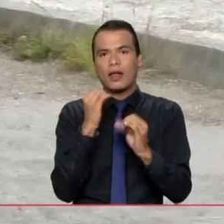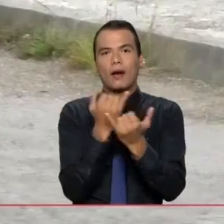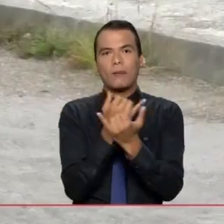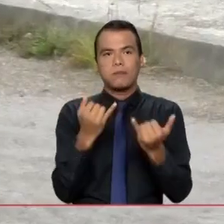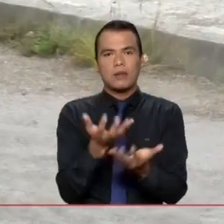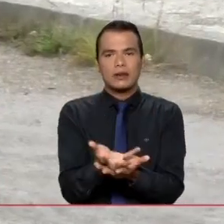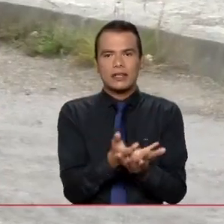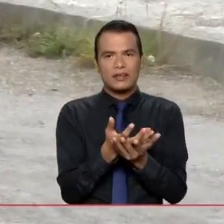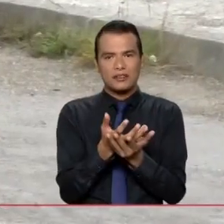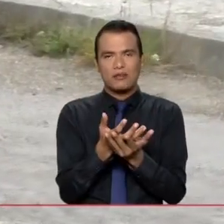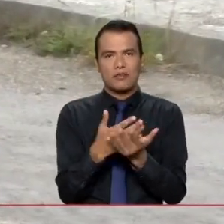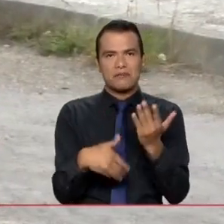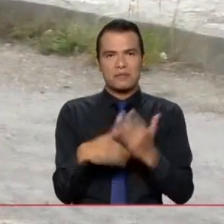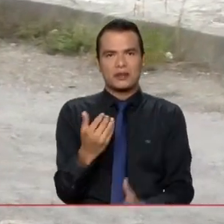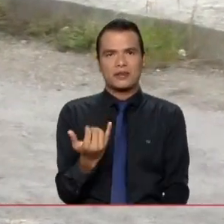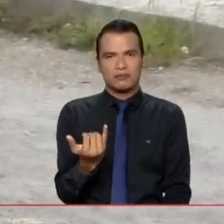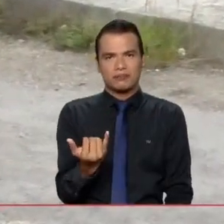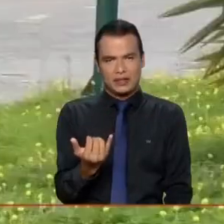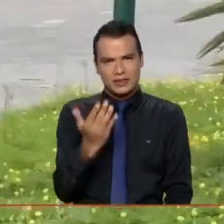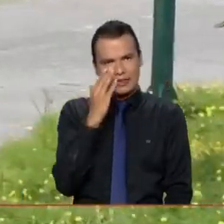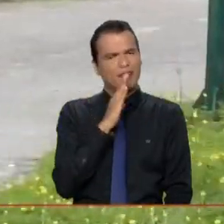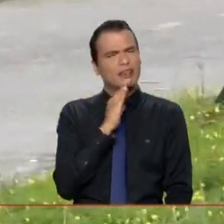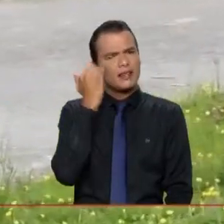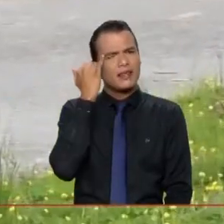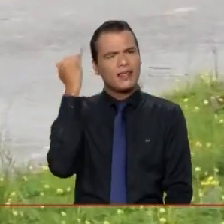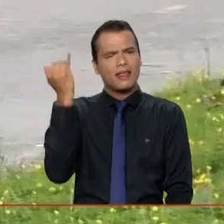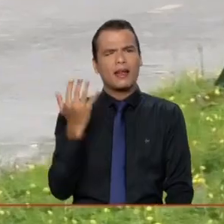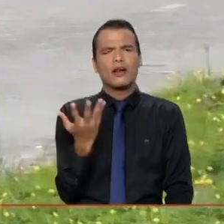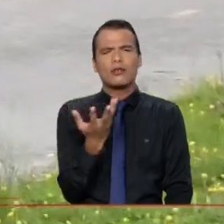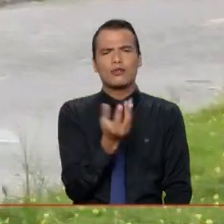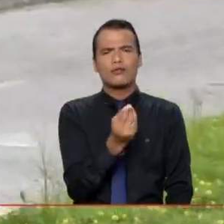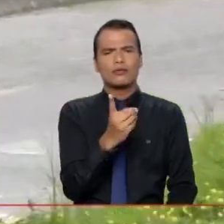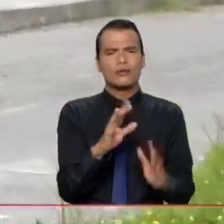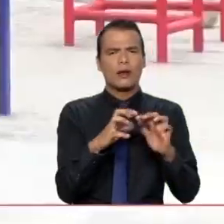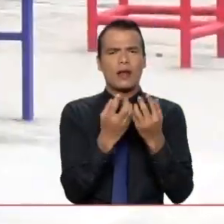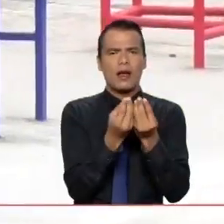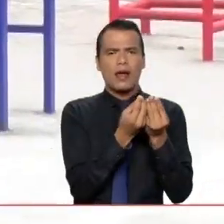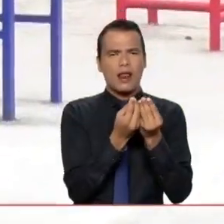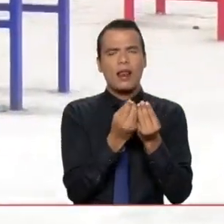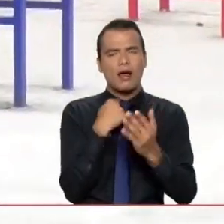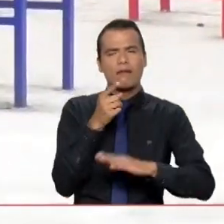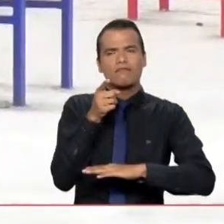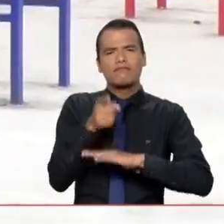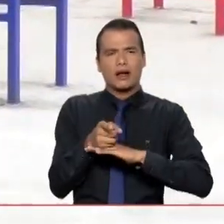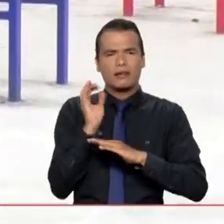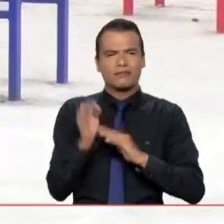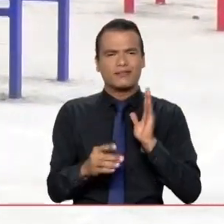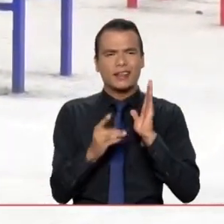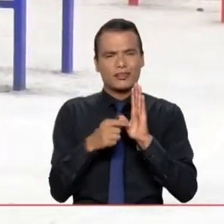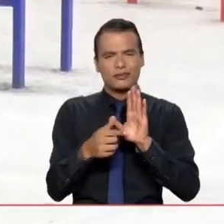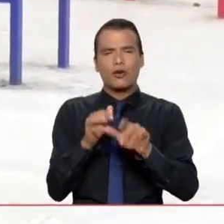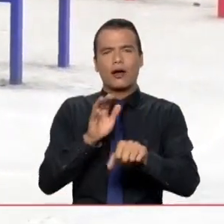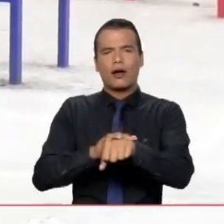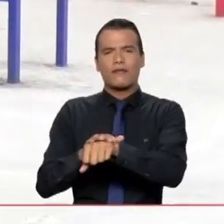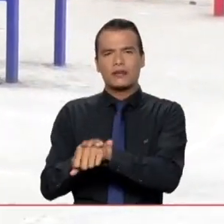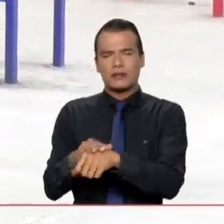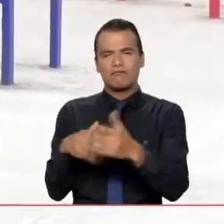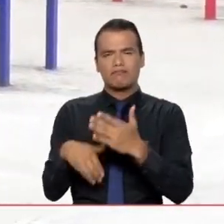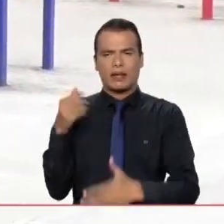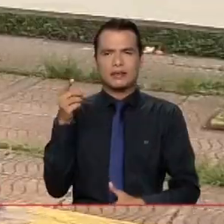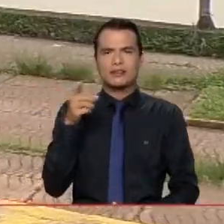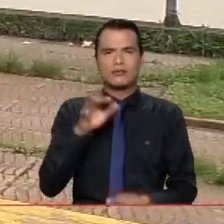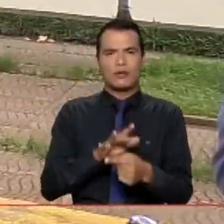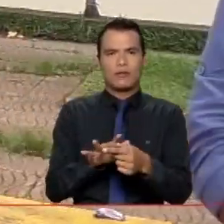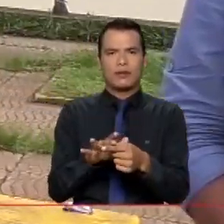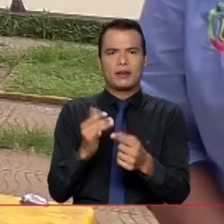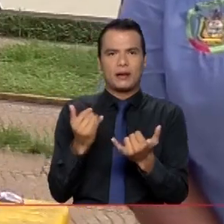fue institucionalizado por el Consejo de la ciudad de Quibdó a través de un decreto. Hasta ahora me acompaña la secretaria de movilidad de esta